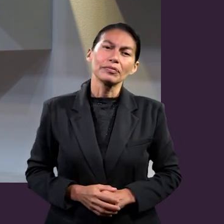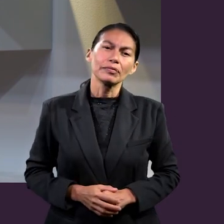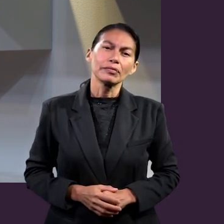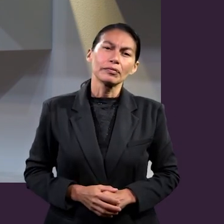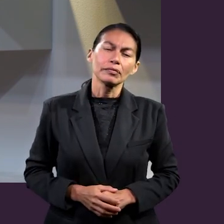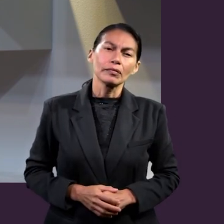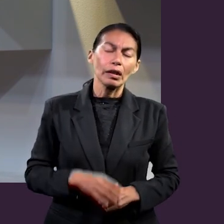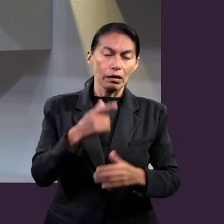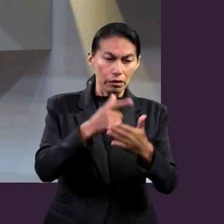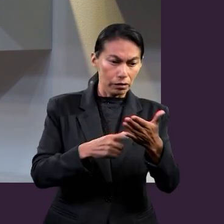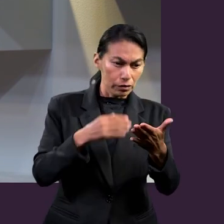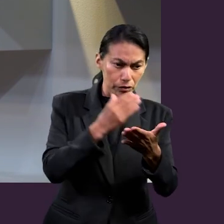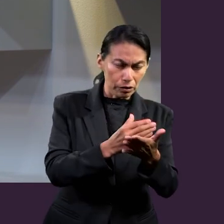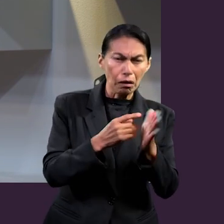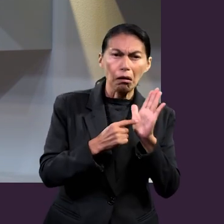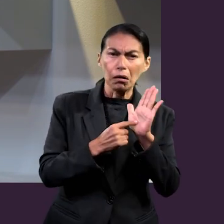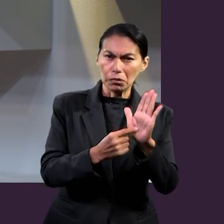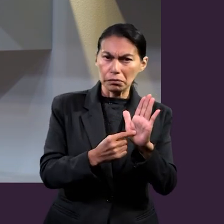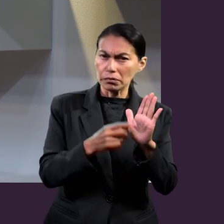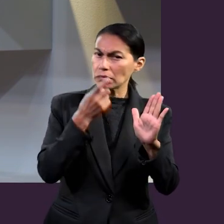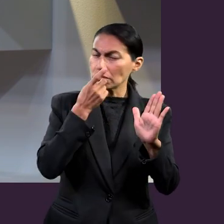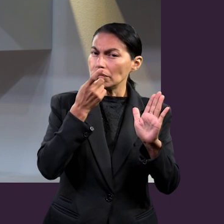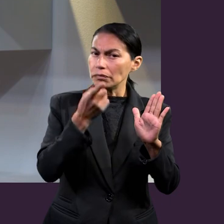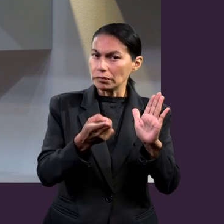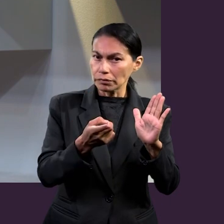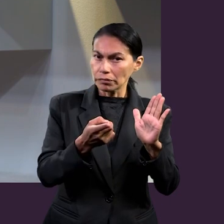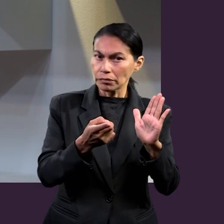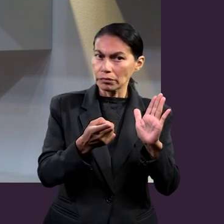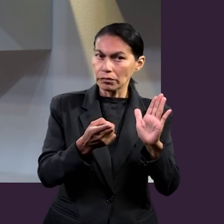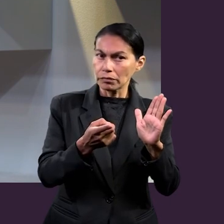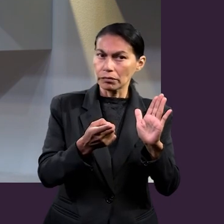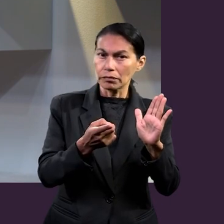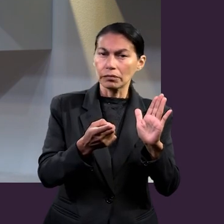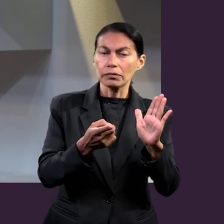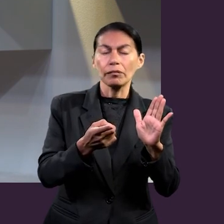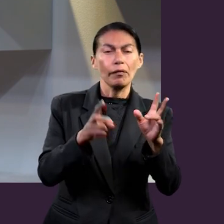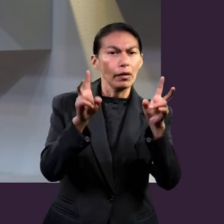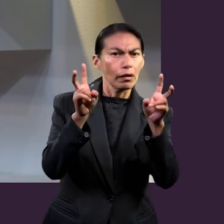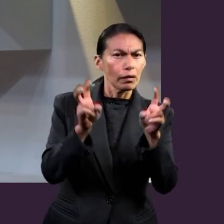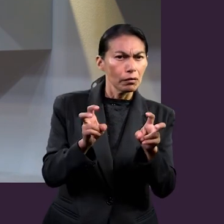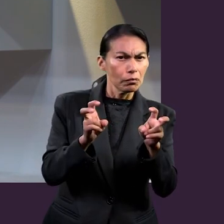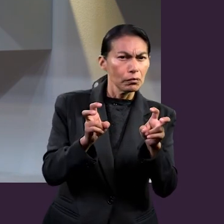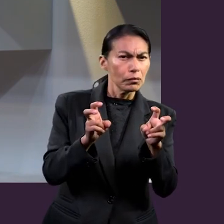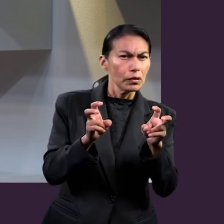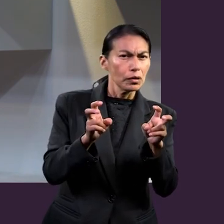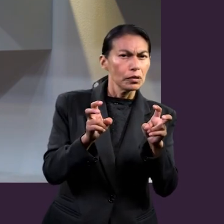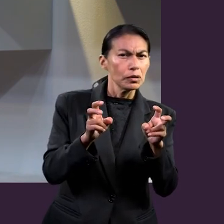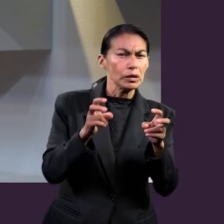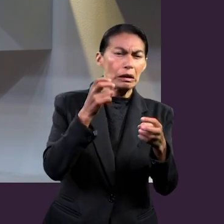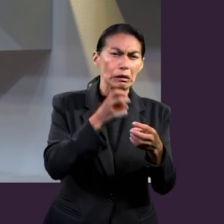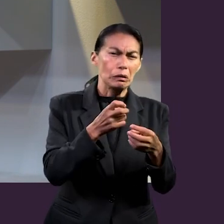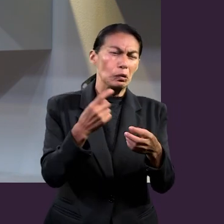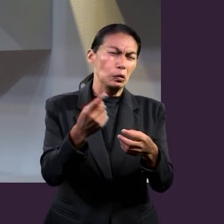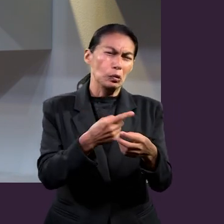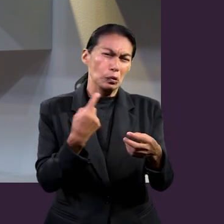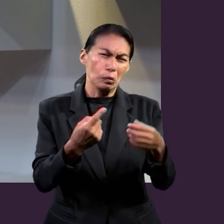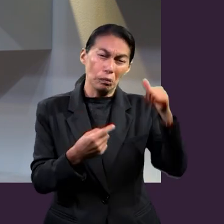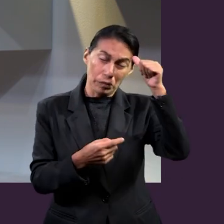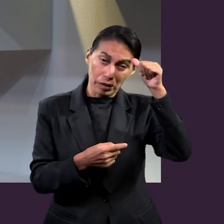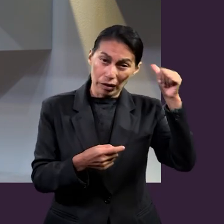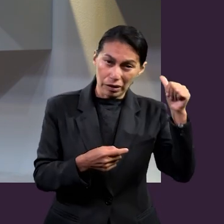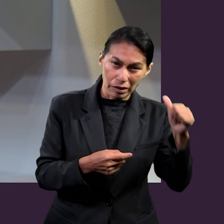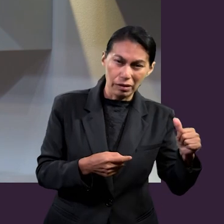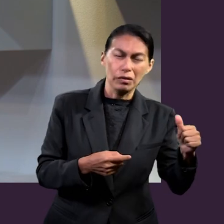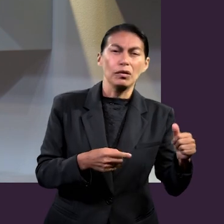Y esta lección nos habló mucho de estos temas que están relacionados con el pecado,